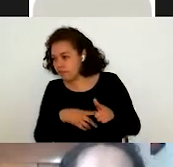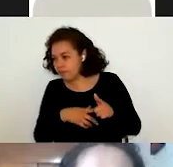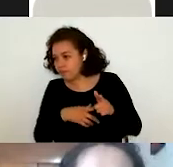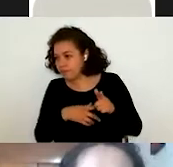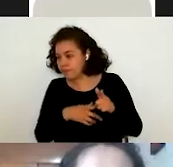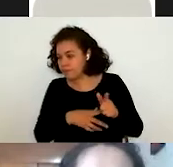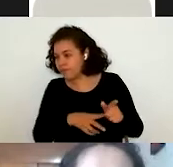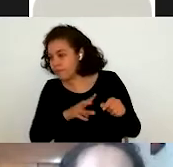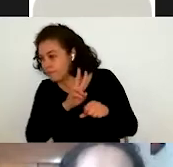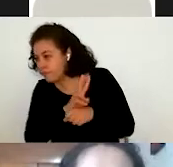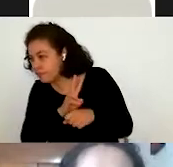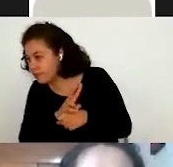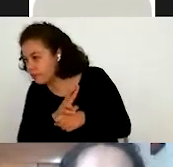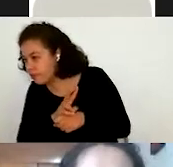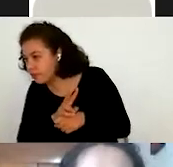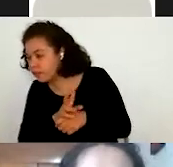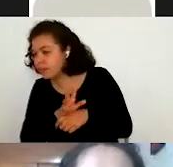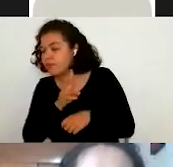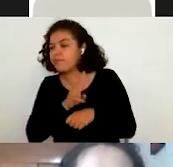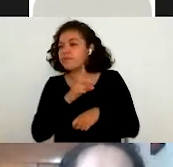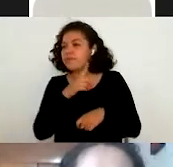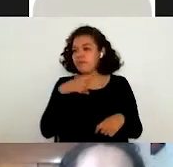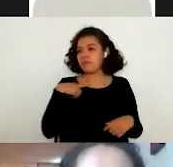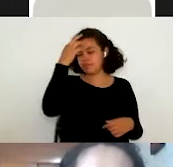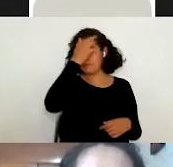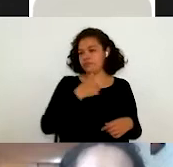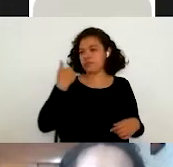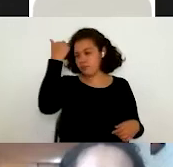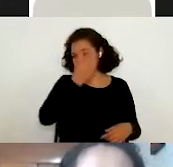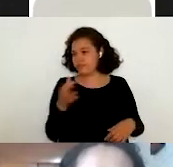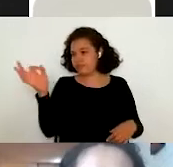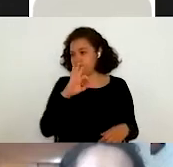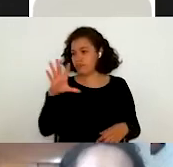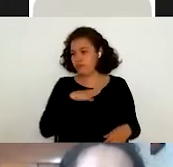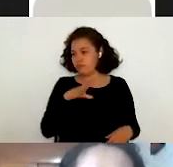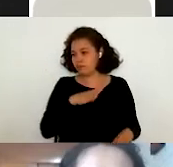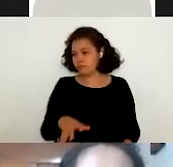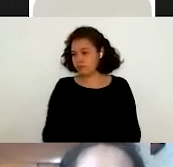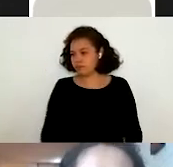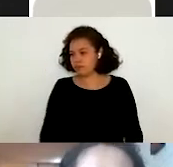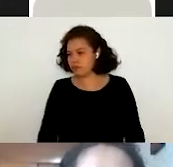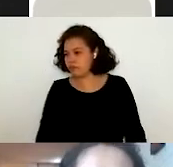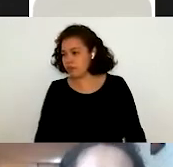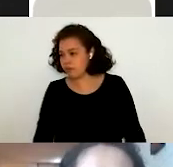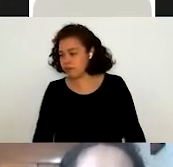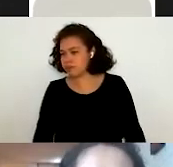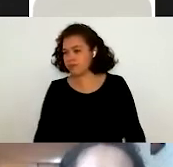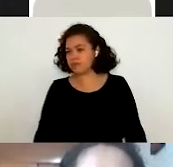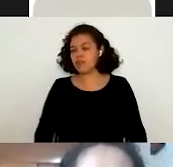monitoreo, tenemos que revisar si existen algunas